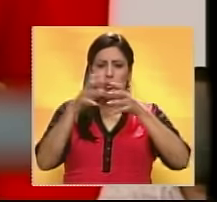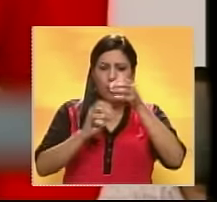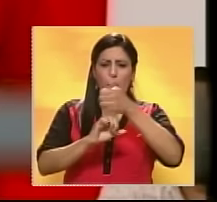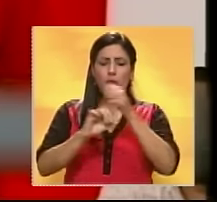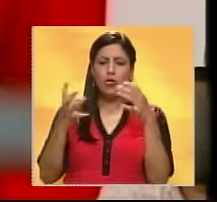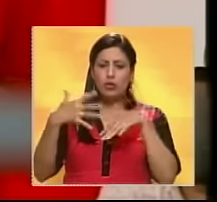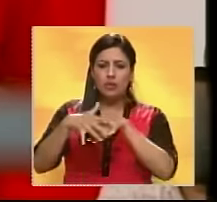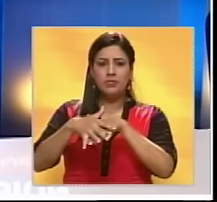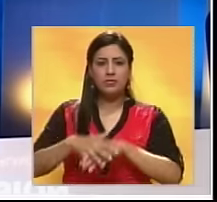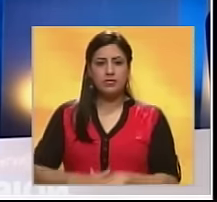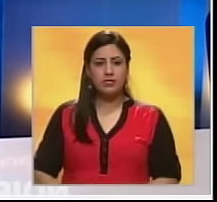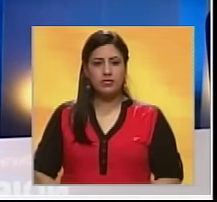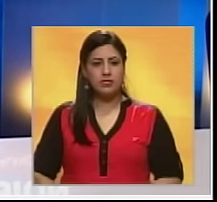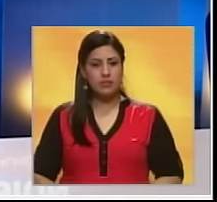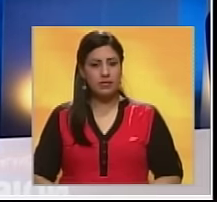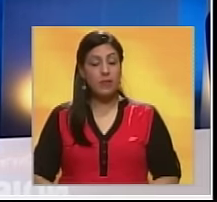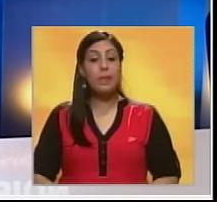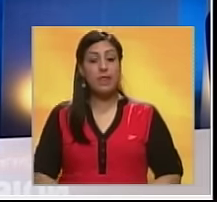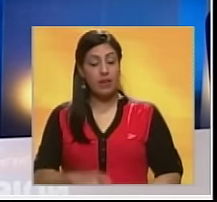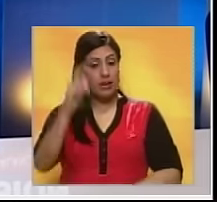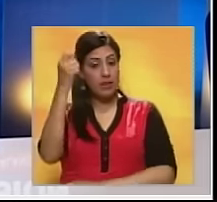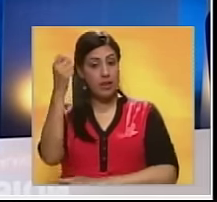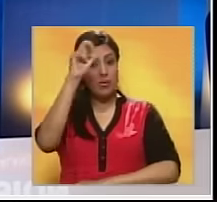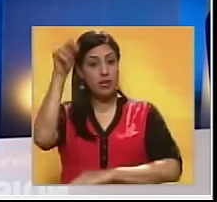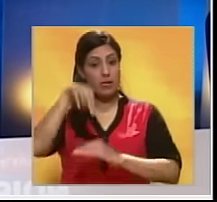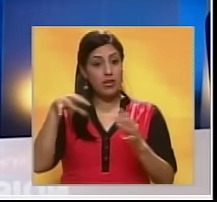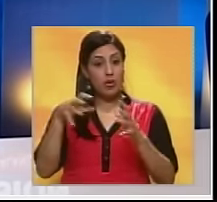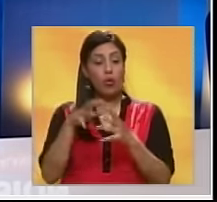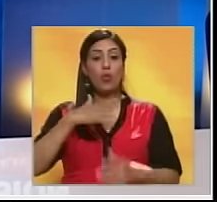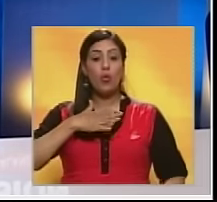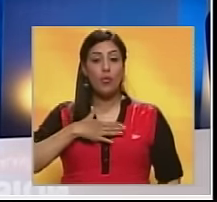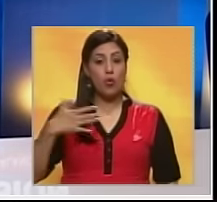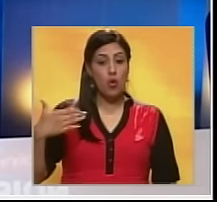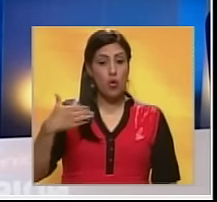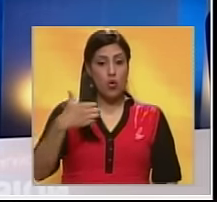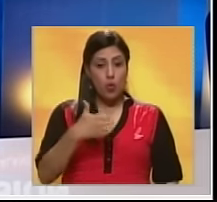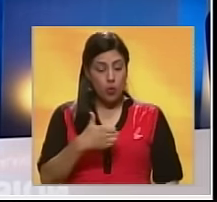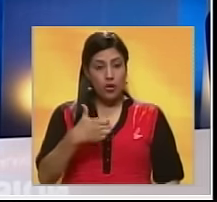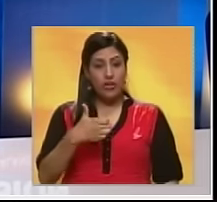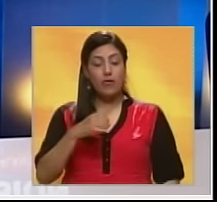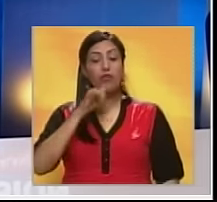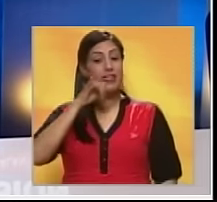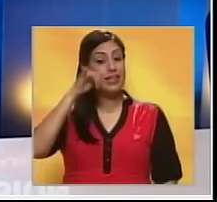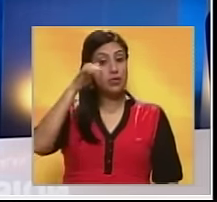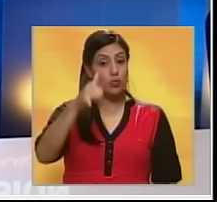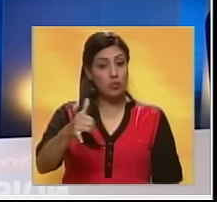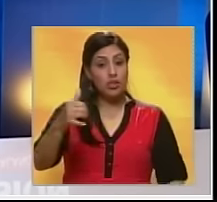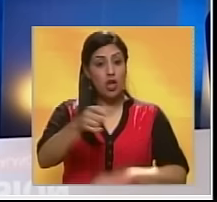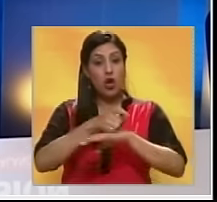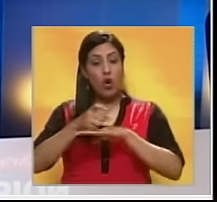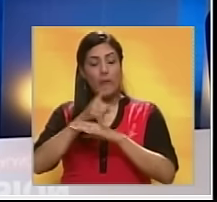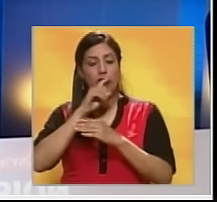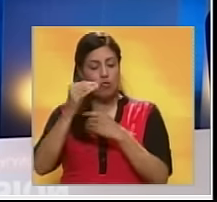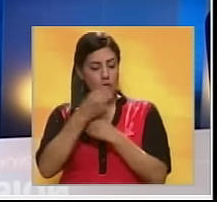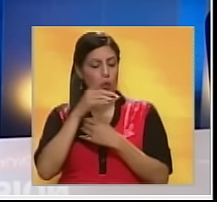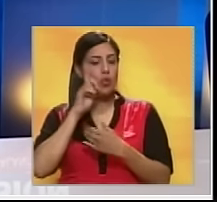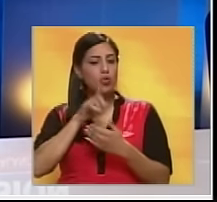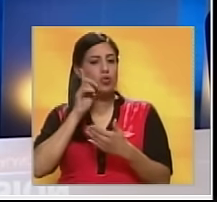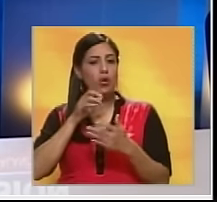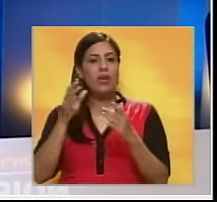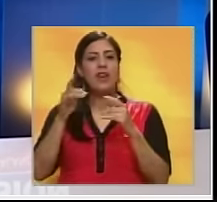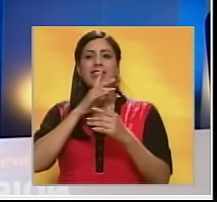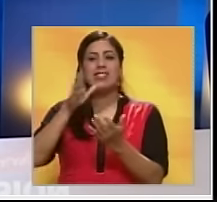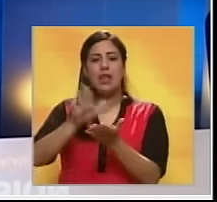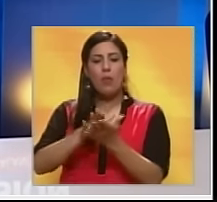su partido. El diputado de la Asamblea Nacional por la Unidad, Juan Miguel Mateus, denunció que el gobierno esconde las cifras de muertes